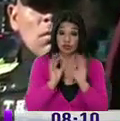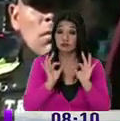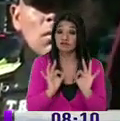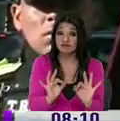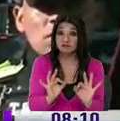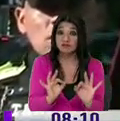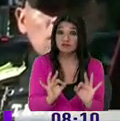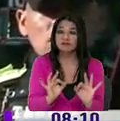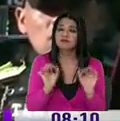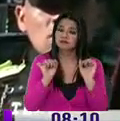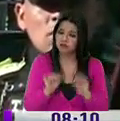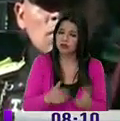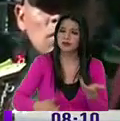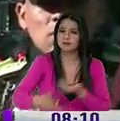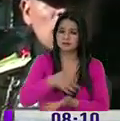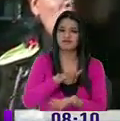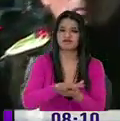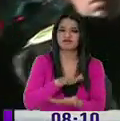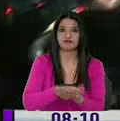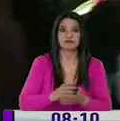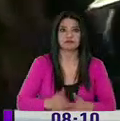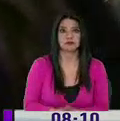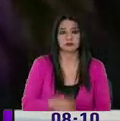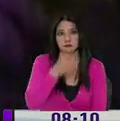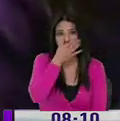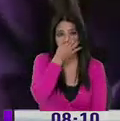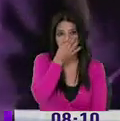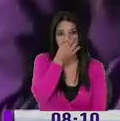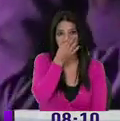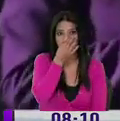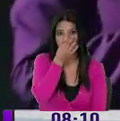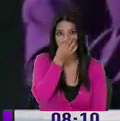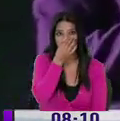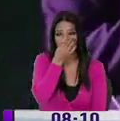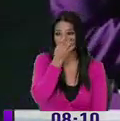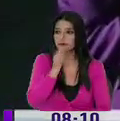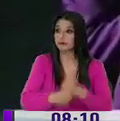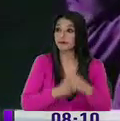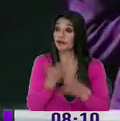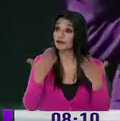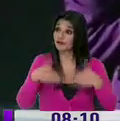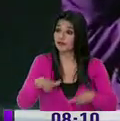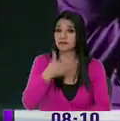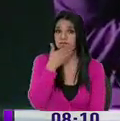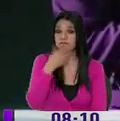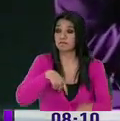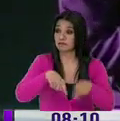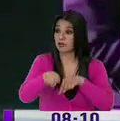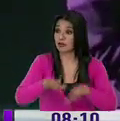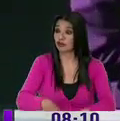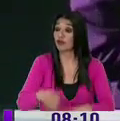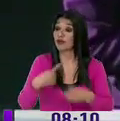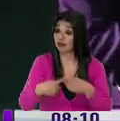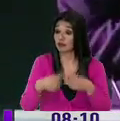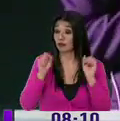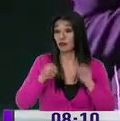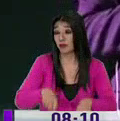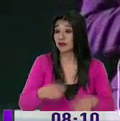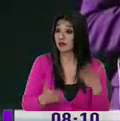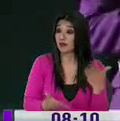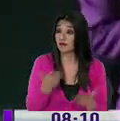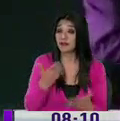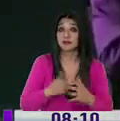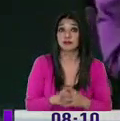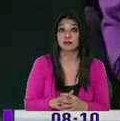espacios que se puedan convivir tranquilamente. Rápidamente, director, ¿usted cree que hasta fin de año podemos mejorar la movilidad que actualmente existe y podemos